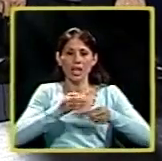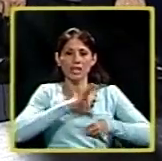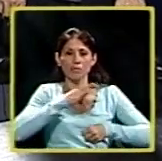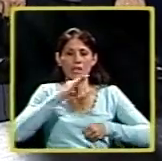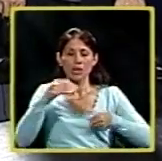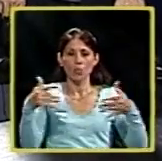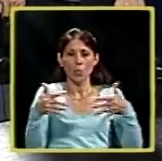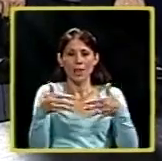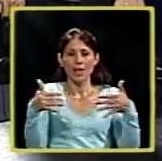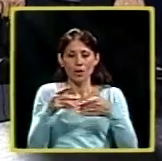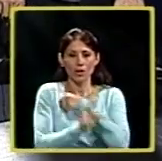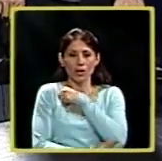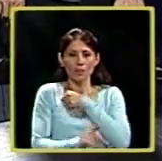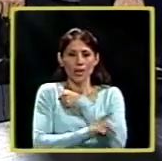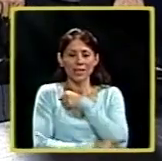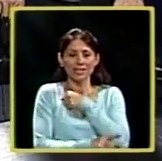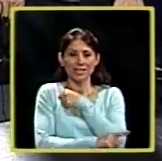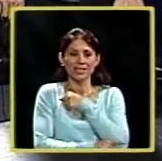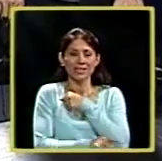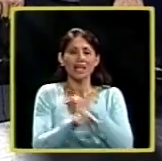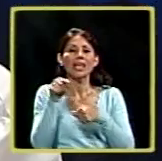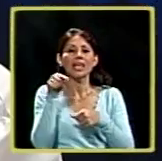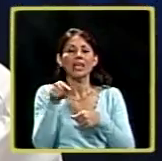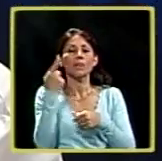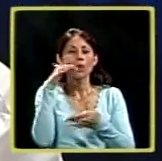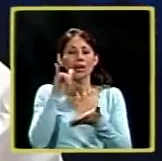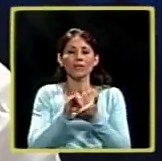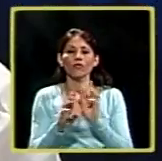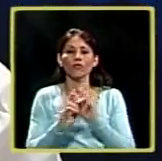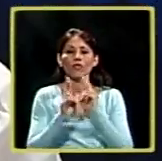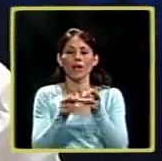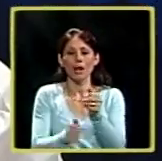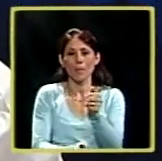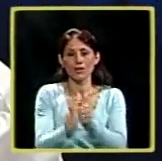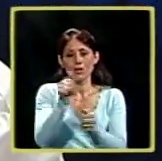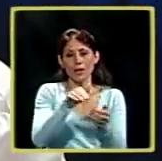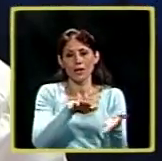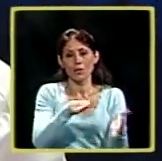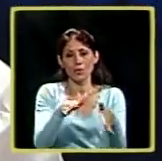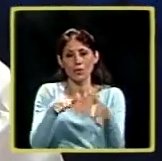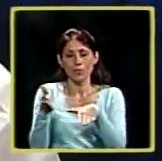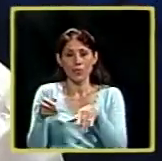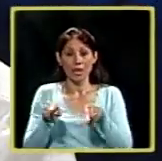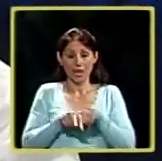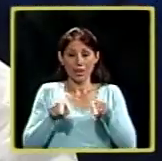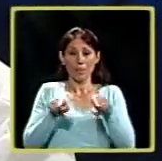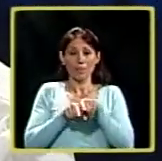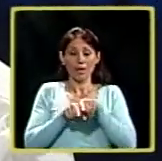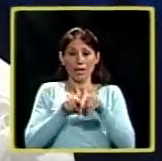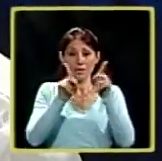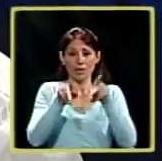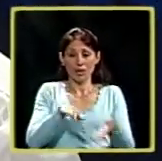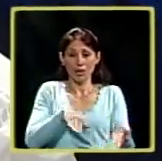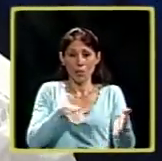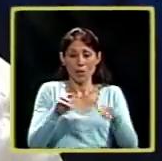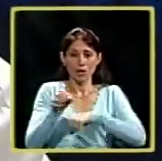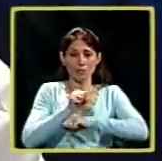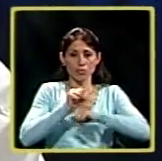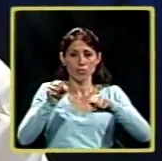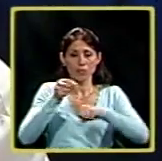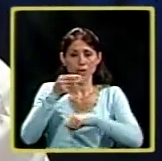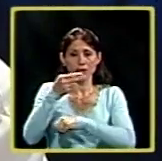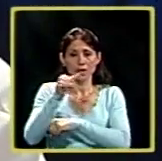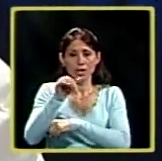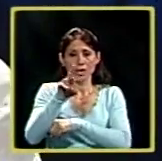y constituyó la mayor parte de la mortalidad. Bueno, la mortalidad de Hiroshima. Exactamente, y ese periodo